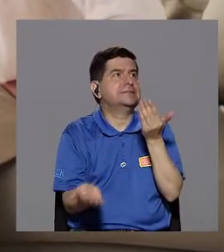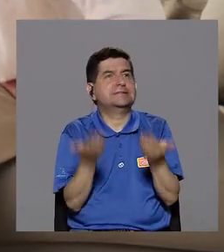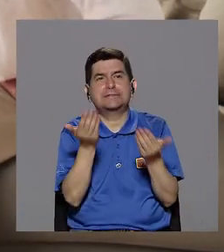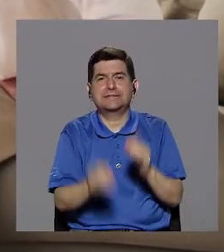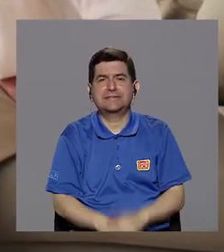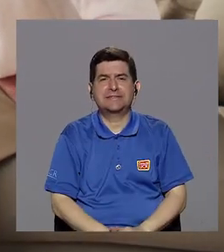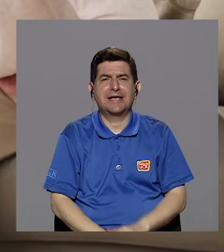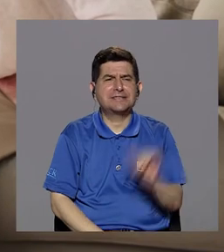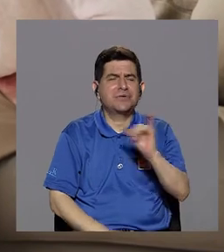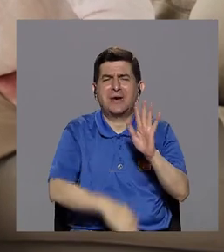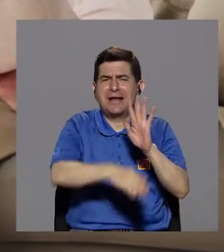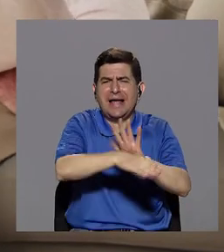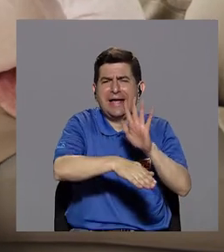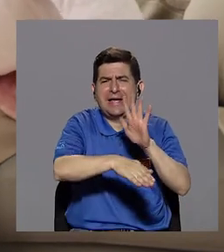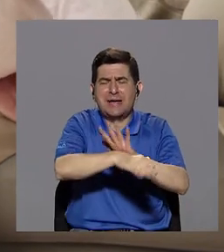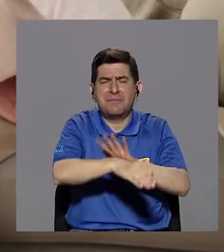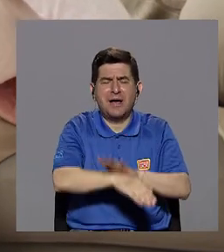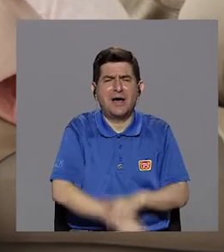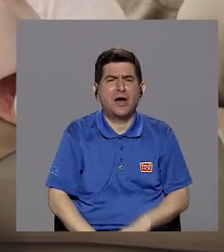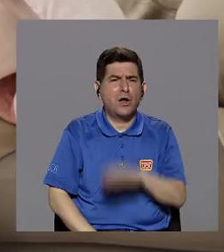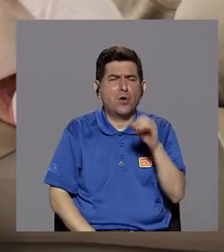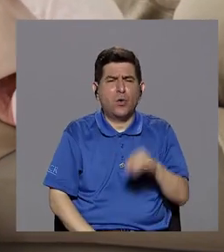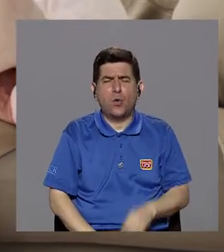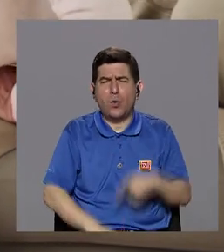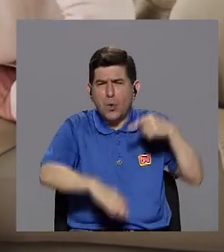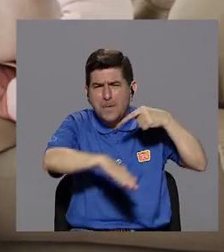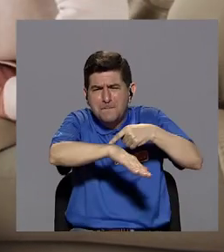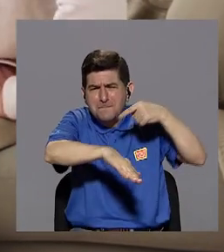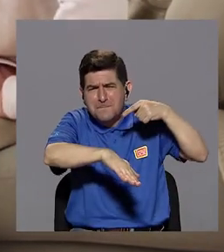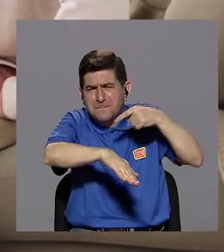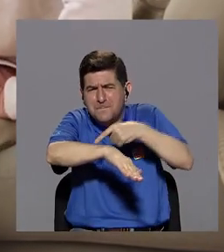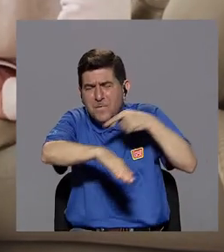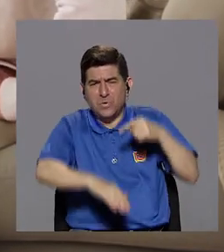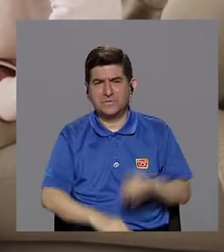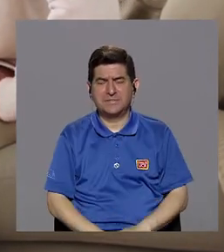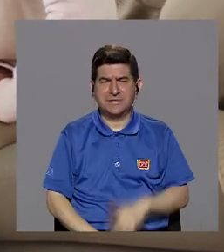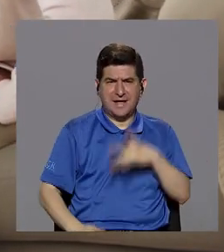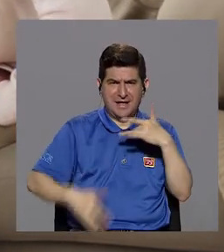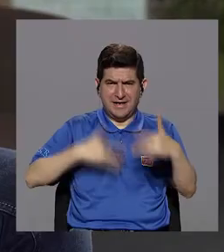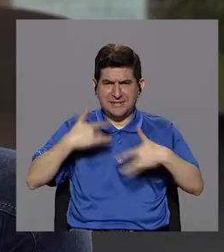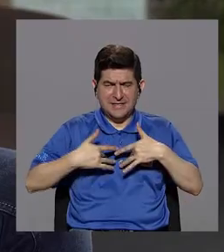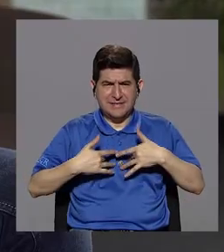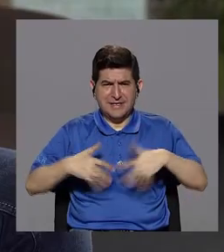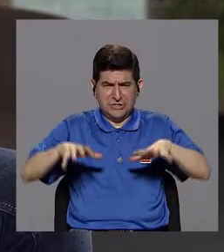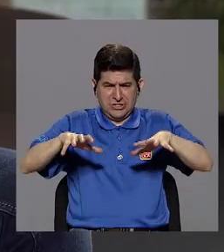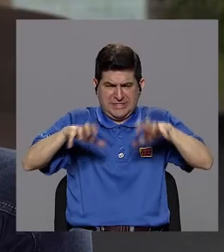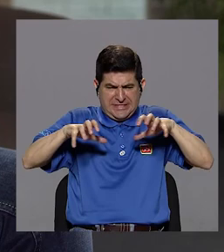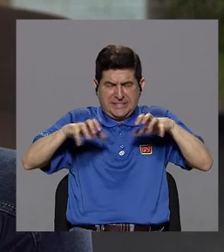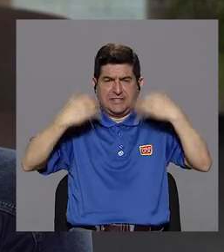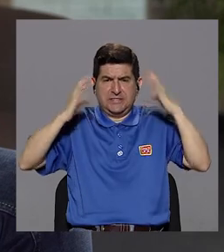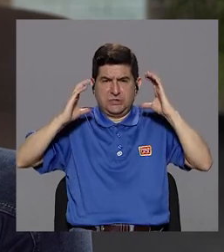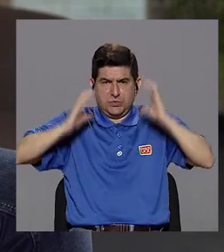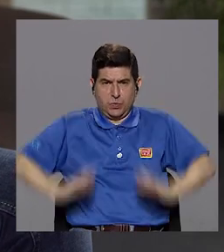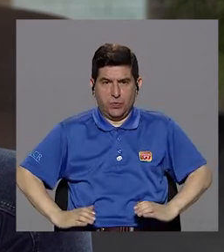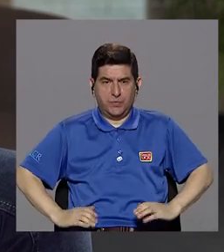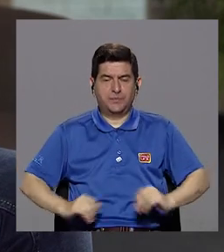como quemante, punzante o muy agudo. Sí, o una sensación de tensión en el cuerpo.